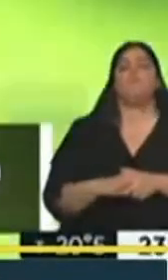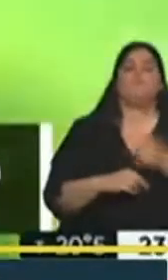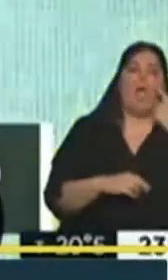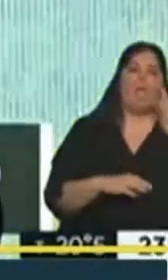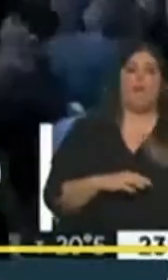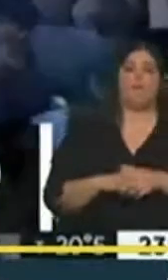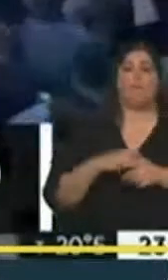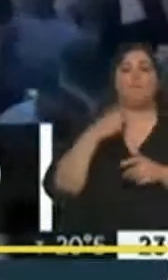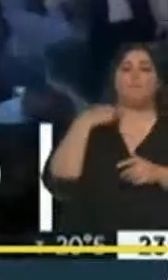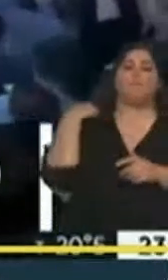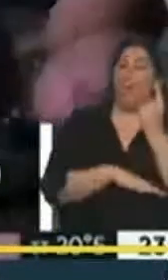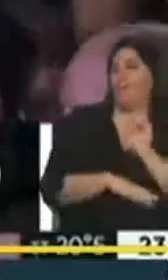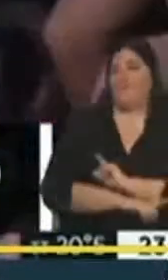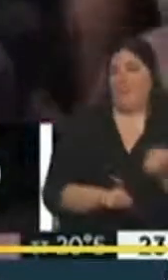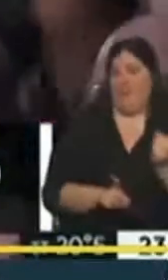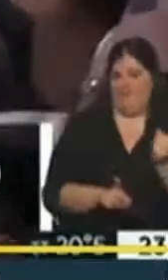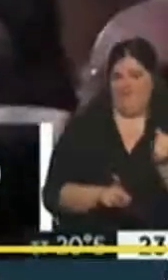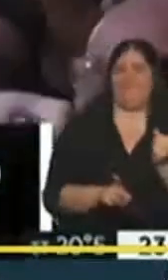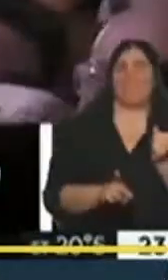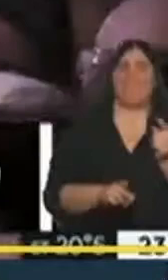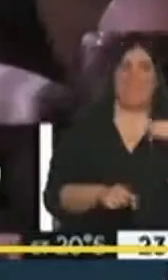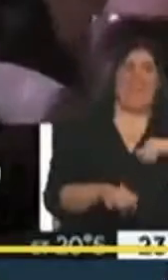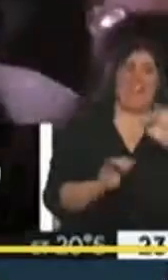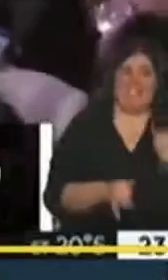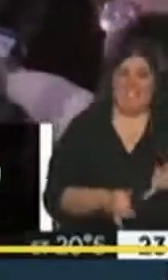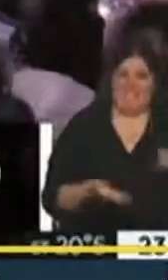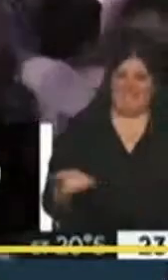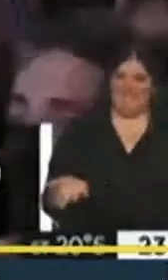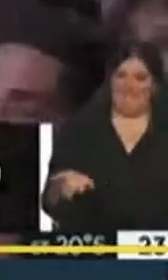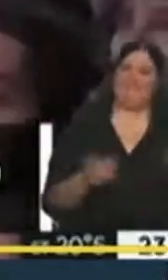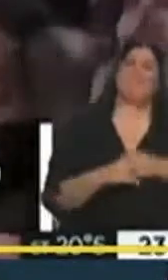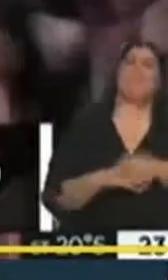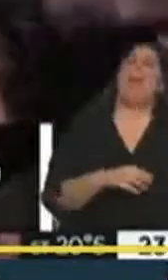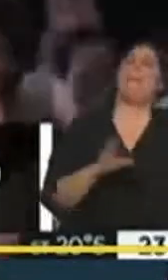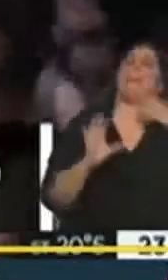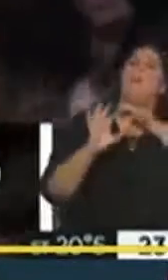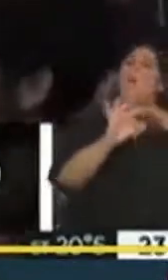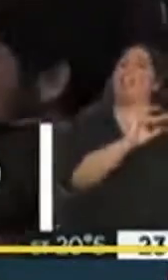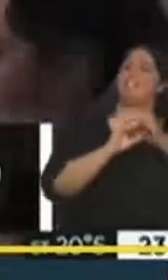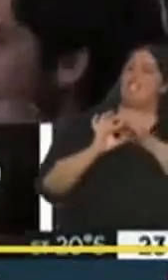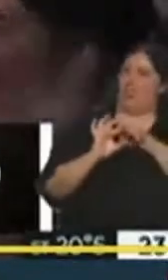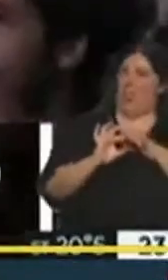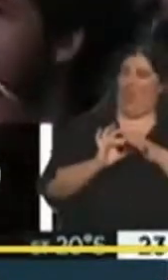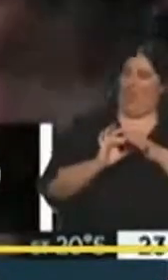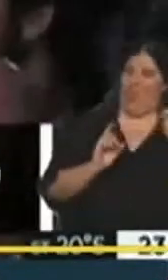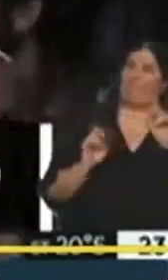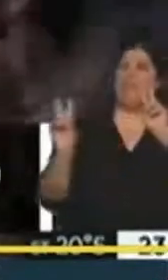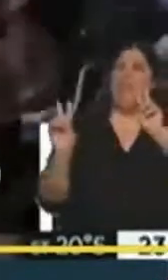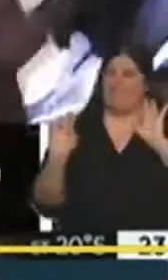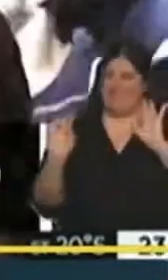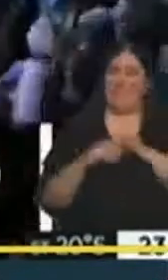cómo piensen, sin importar la religión ni la condición social, y completó que su mayor compromiso a partir del 10 de diciembre, si es